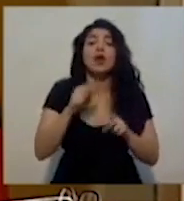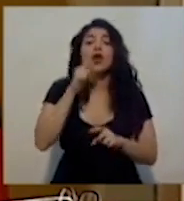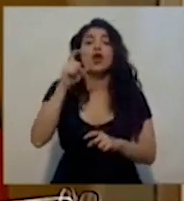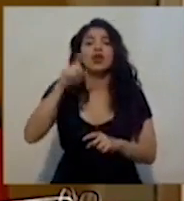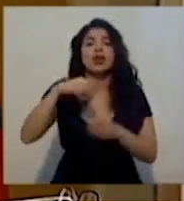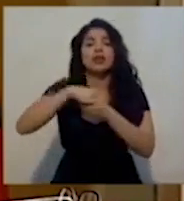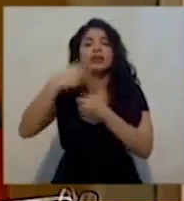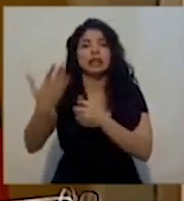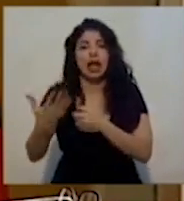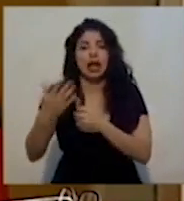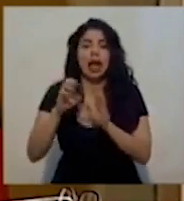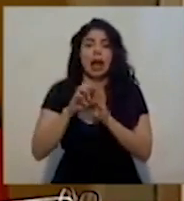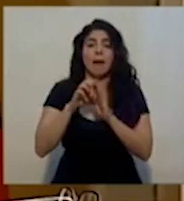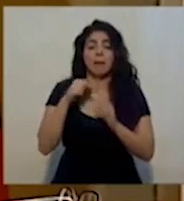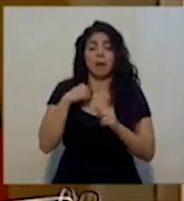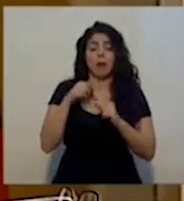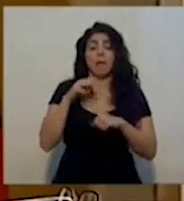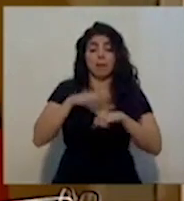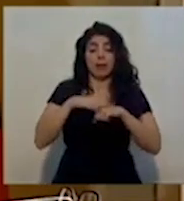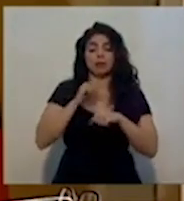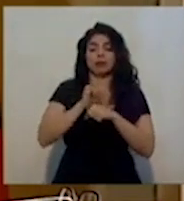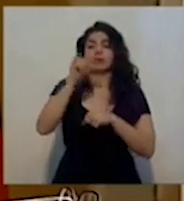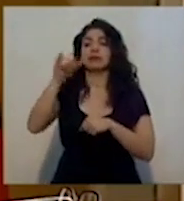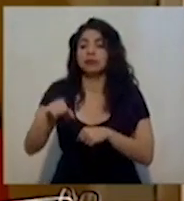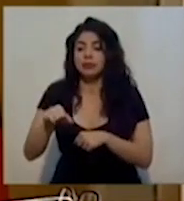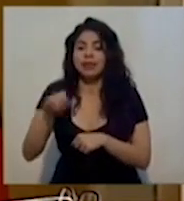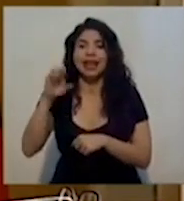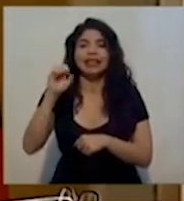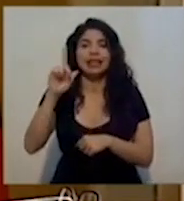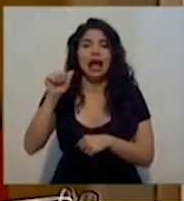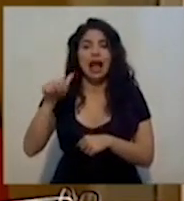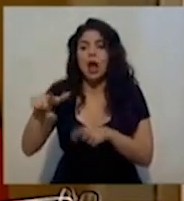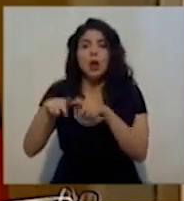haciendo tránsito transbordo o escala